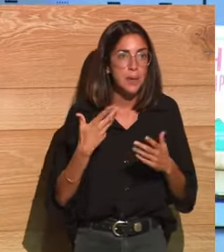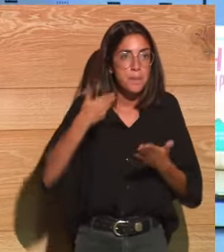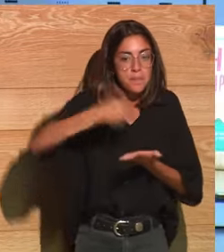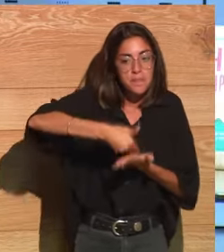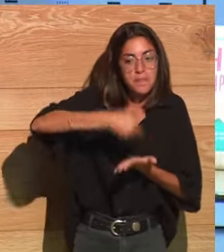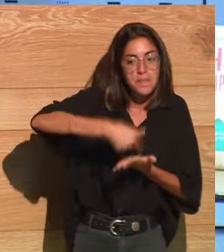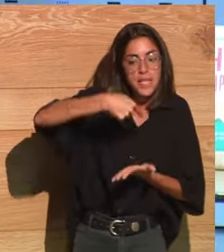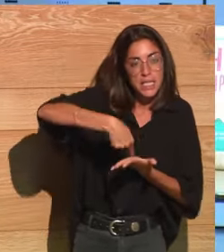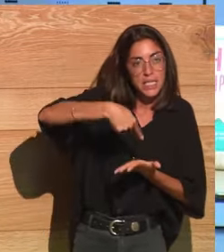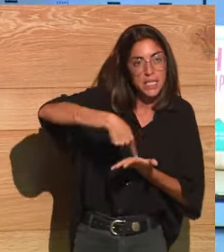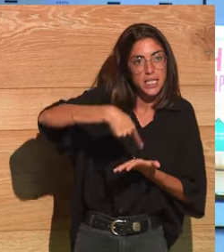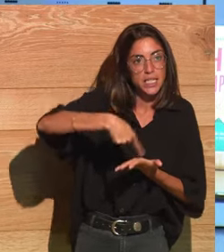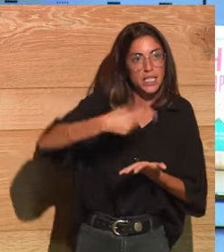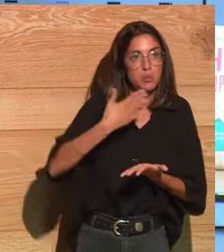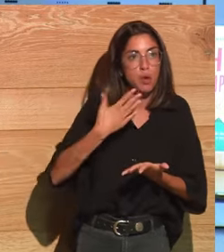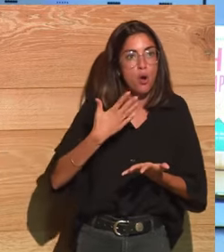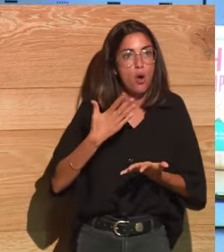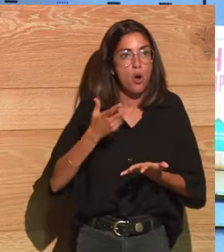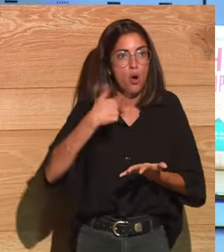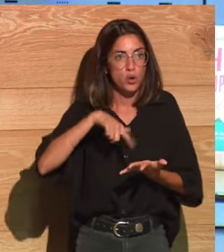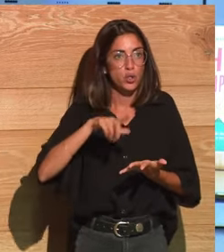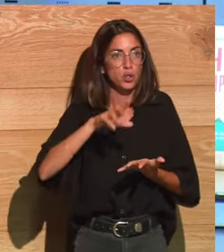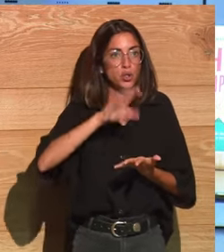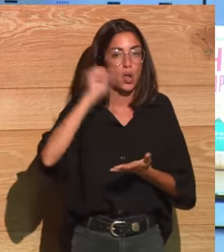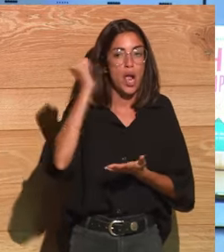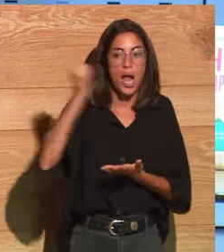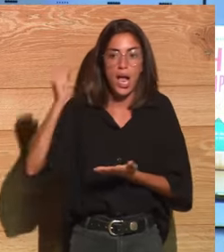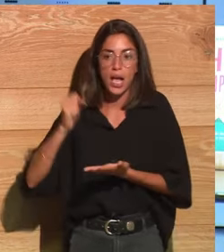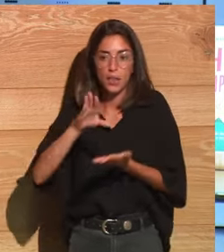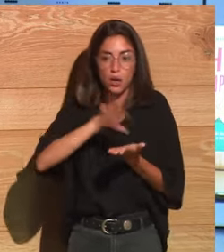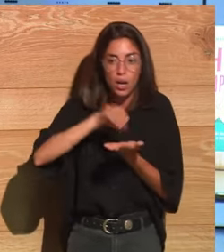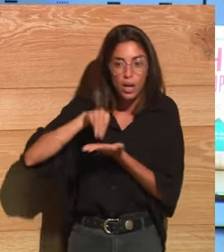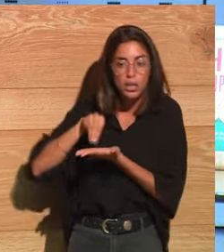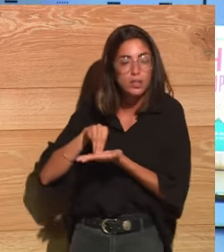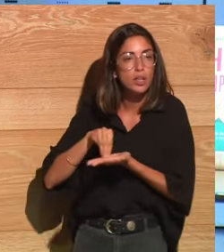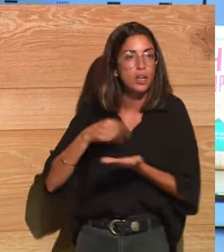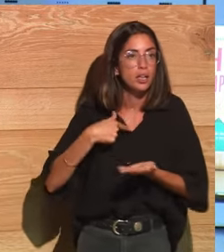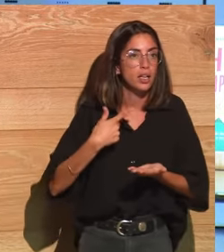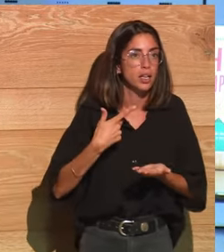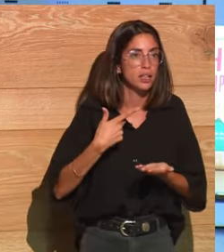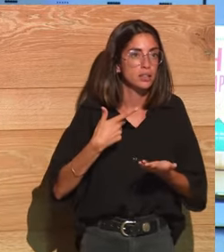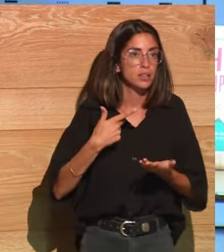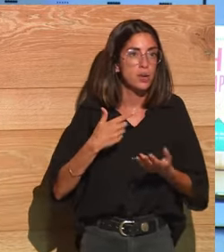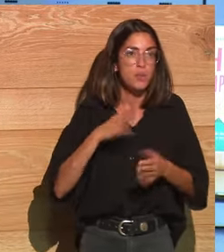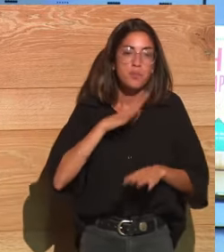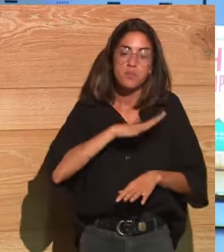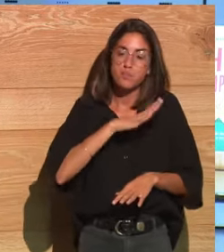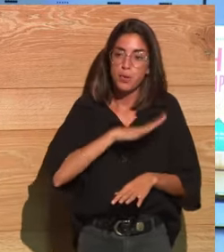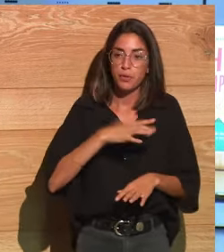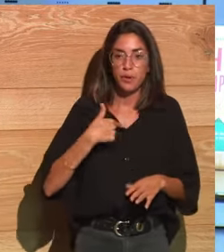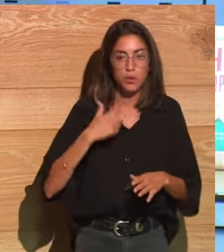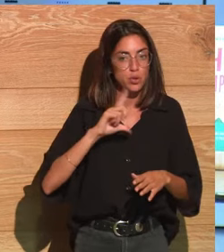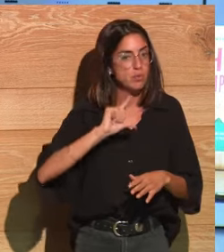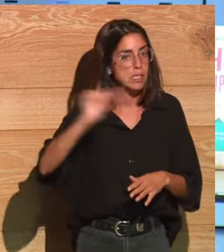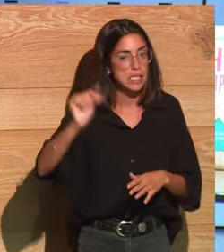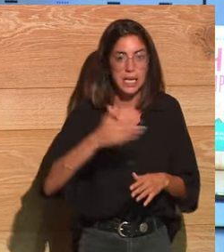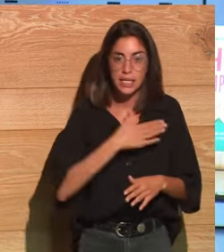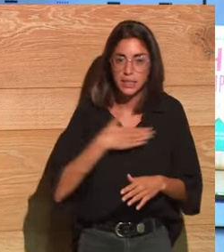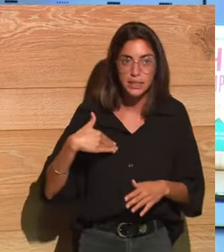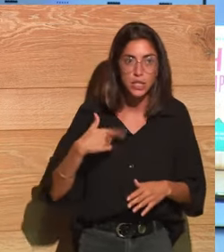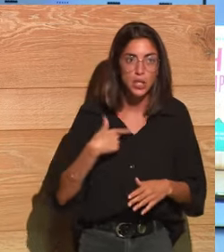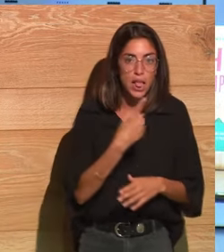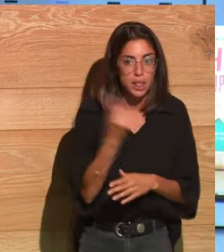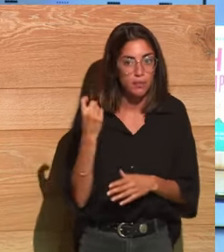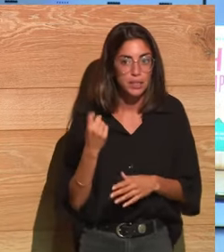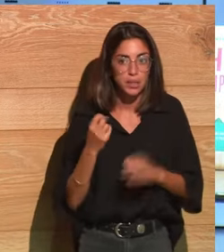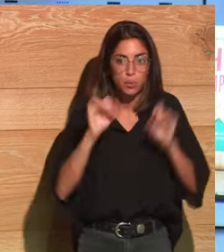ese cazador-recolector, que aunque no nos lo parezca, todavía lo tenemos dentro, diciendo, por favor, sácame y dame el gusto, o sea, lo necesito como